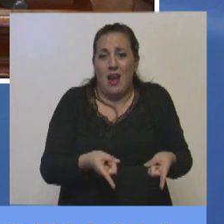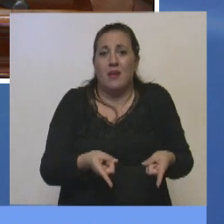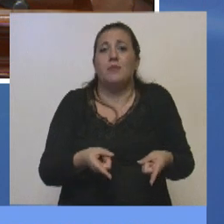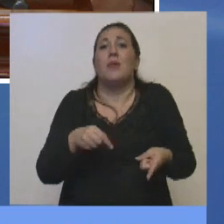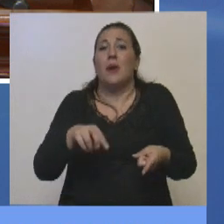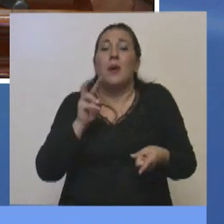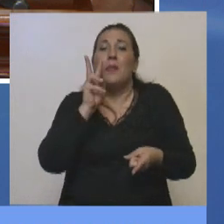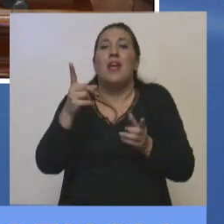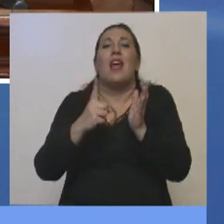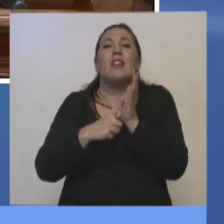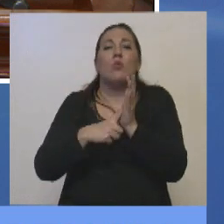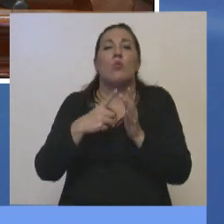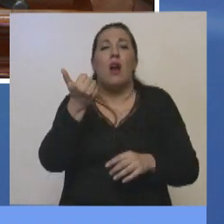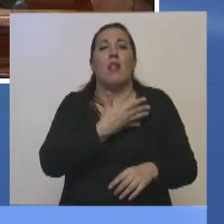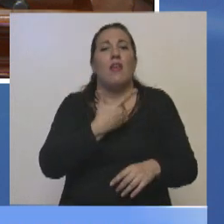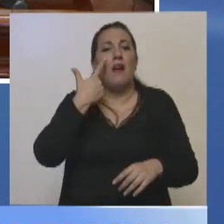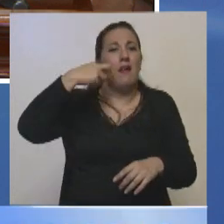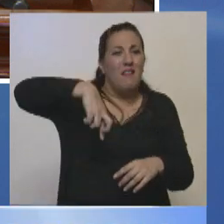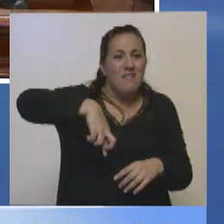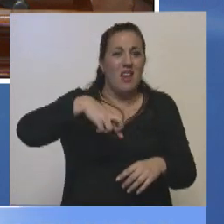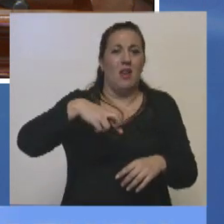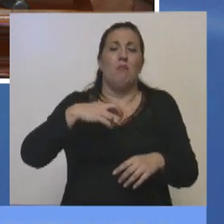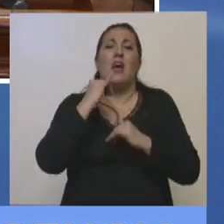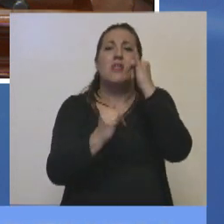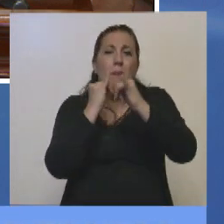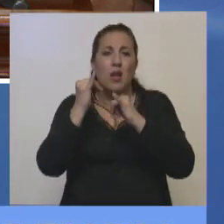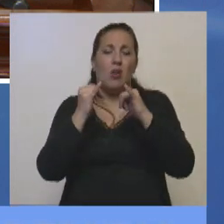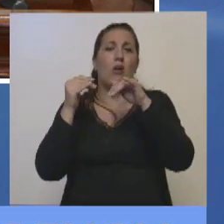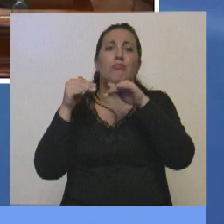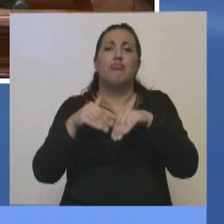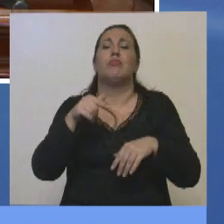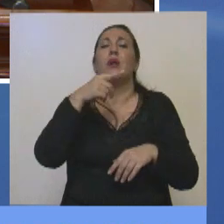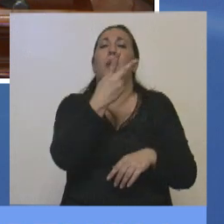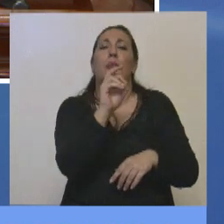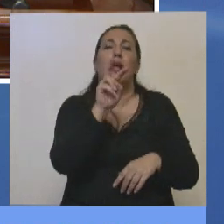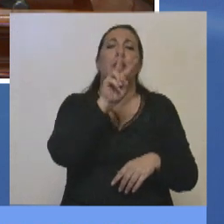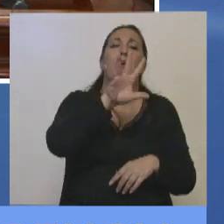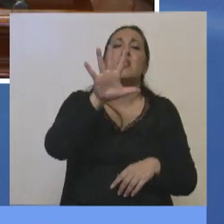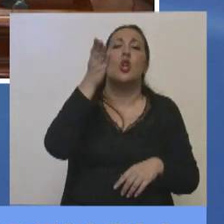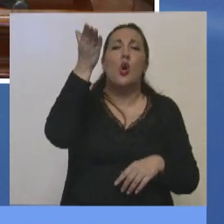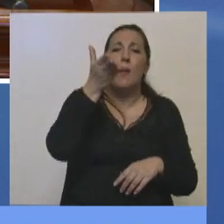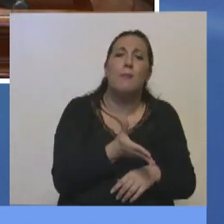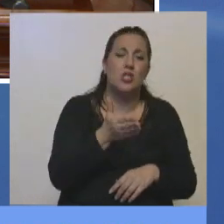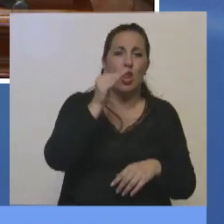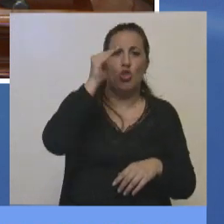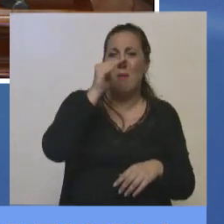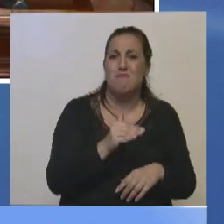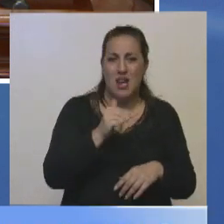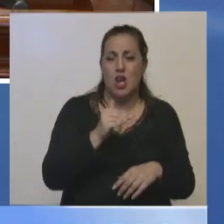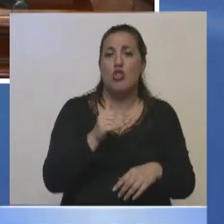titular de la afip a contarnos días pasados la caída de la recaudación entre un 20 un 25 por ciento en valores corregidos